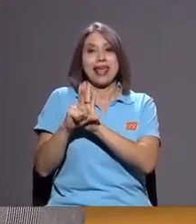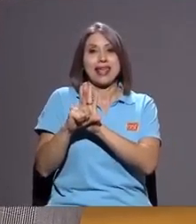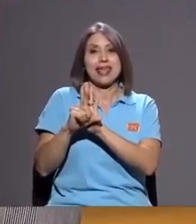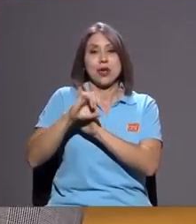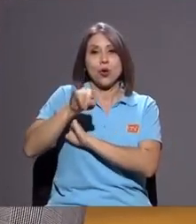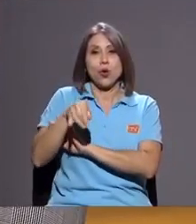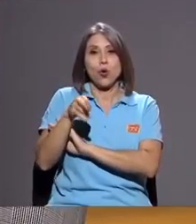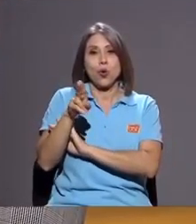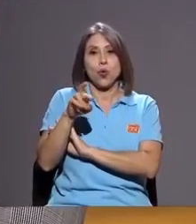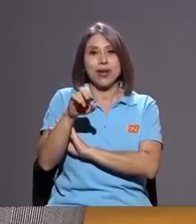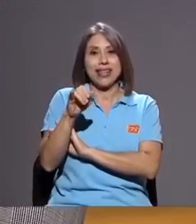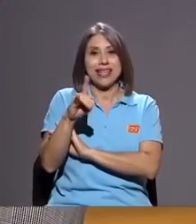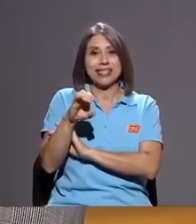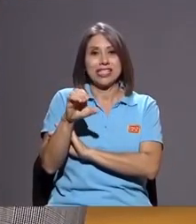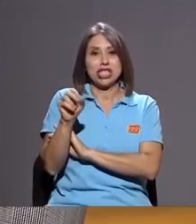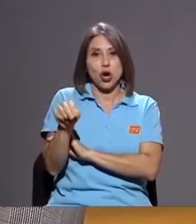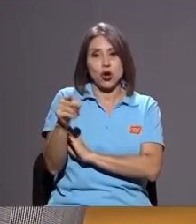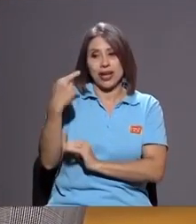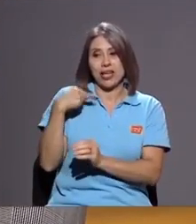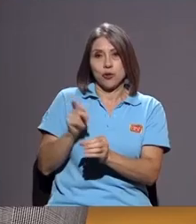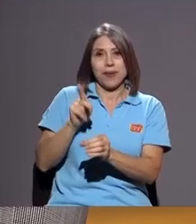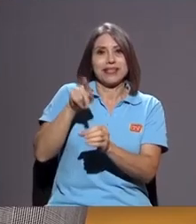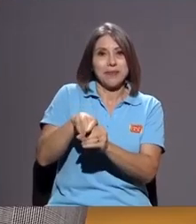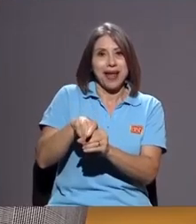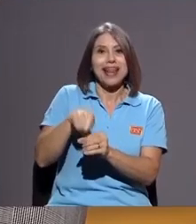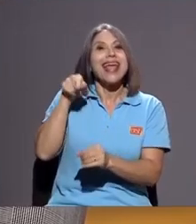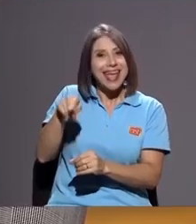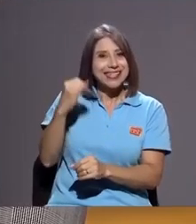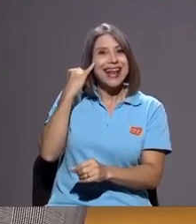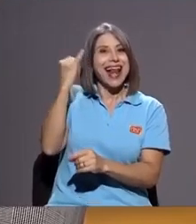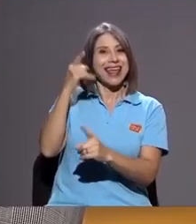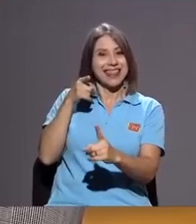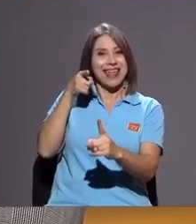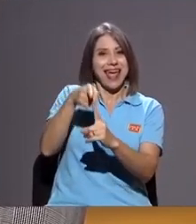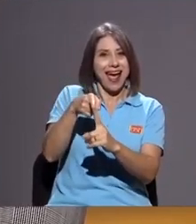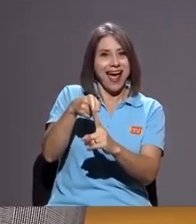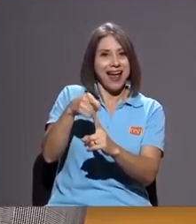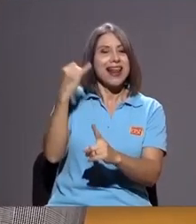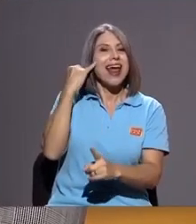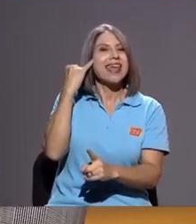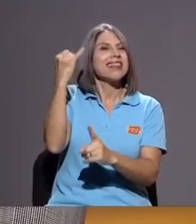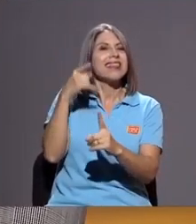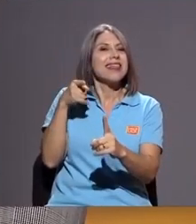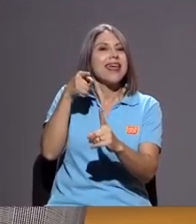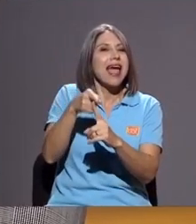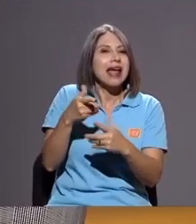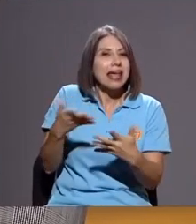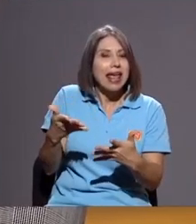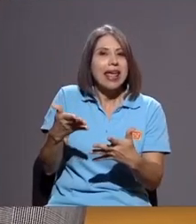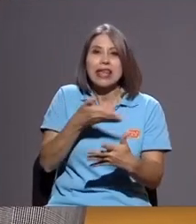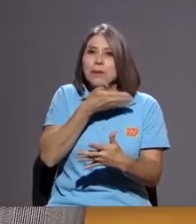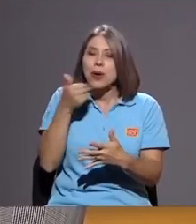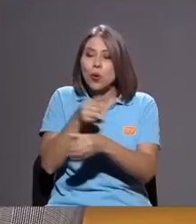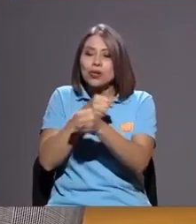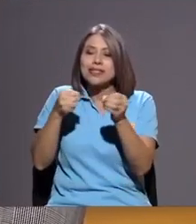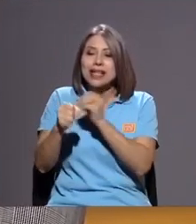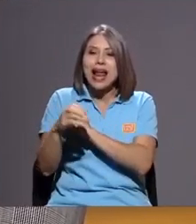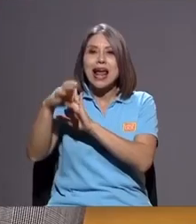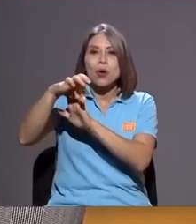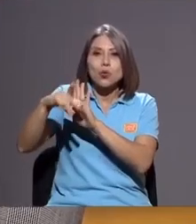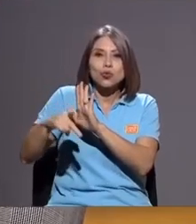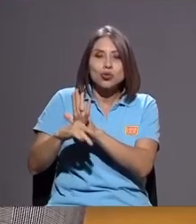activamente, esa era la idea. La idea venía justamente de que fuera un tribunal especializado,